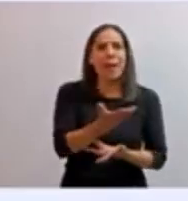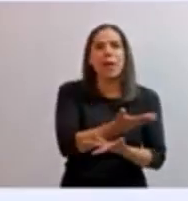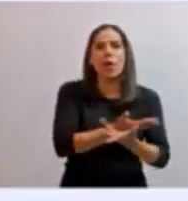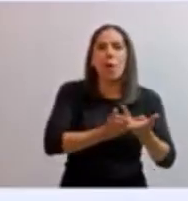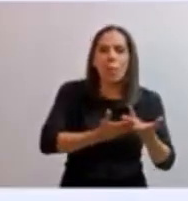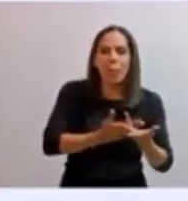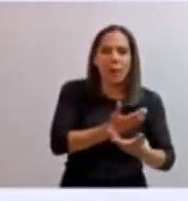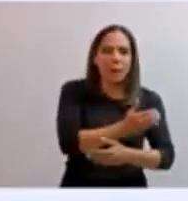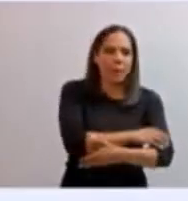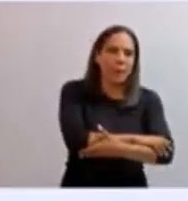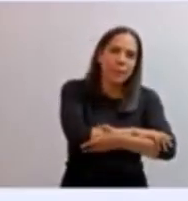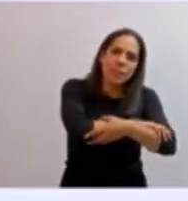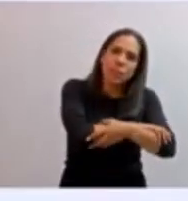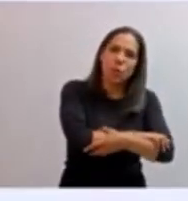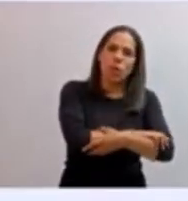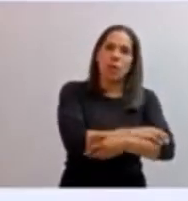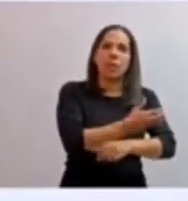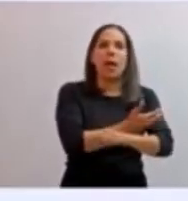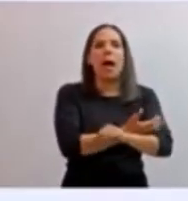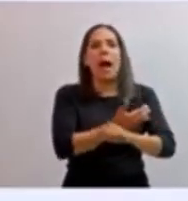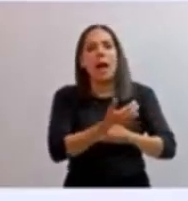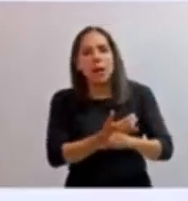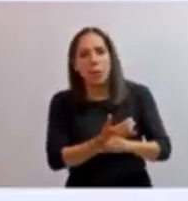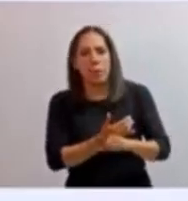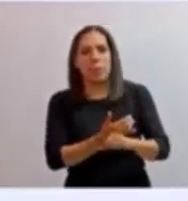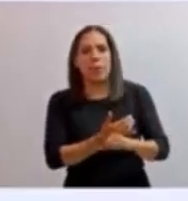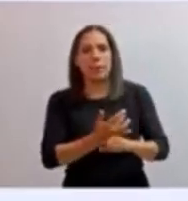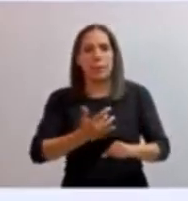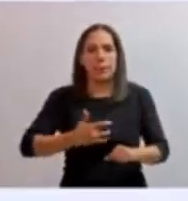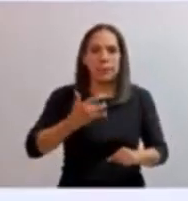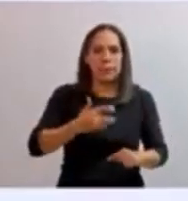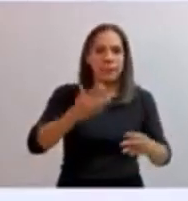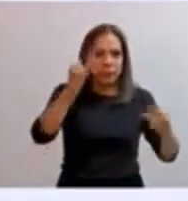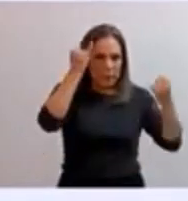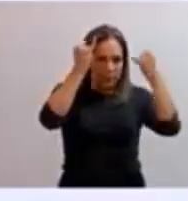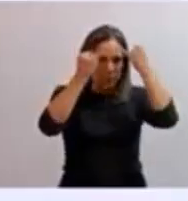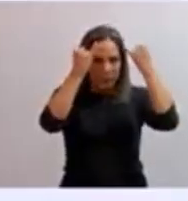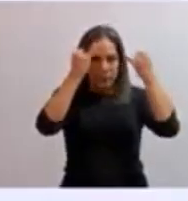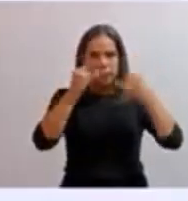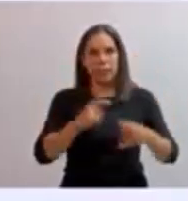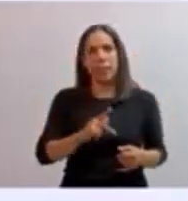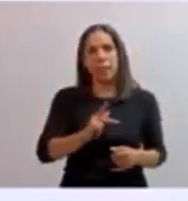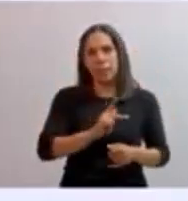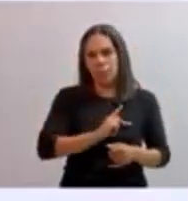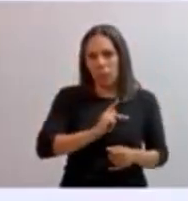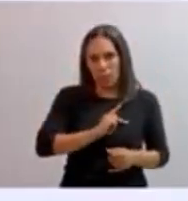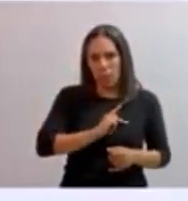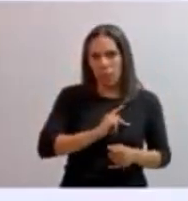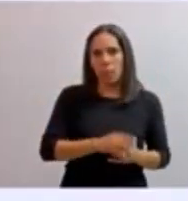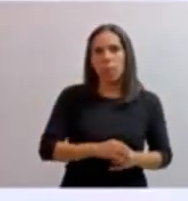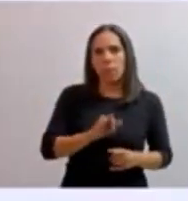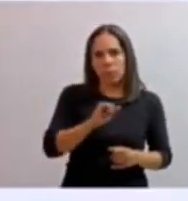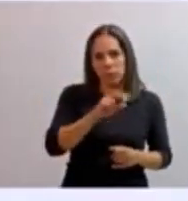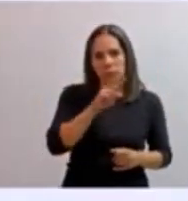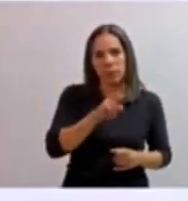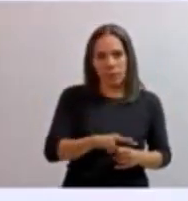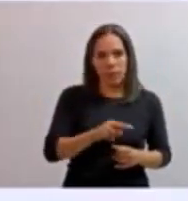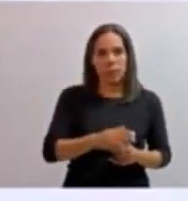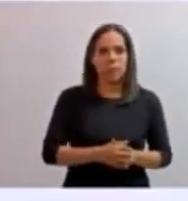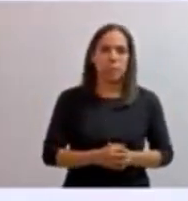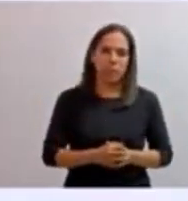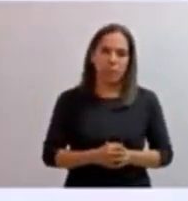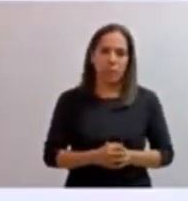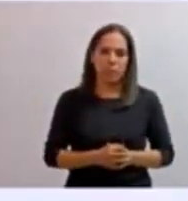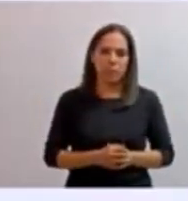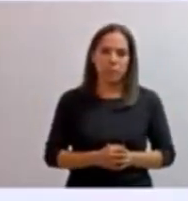que tenemos un sentido de ser, un sentido de pertenencia, sin olvidar nuestra propia identidad como docentes.